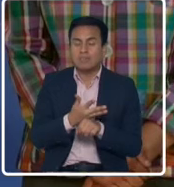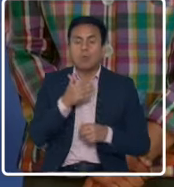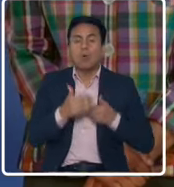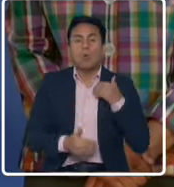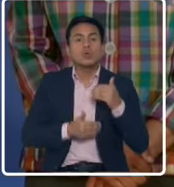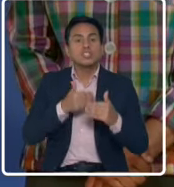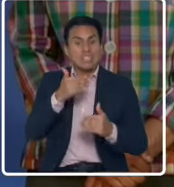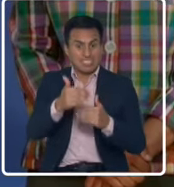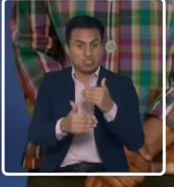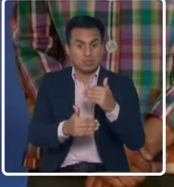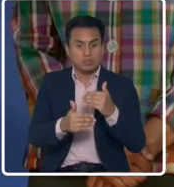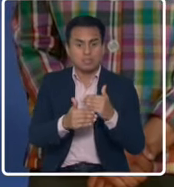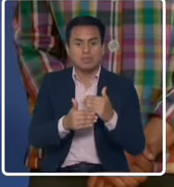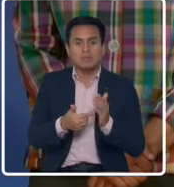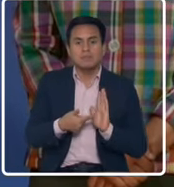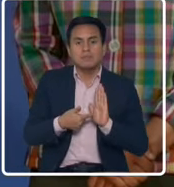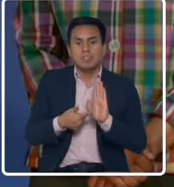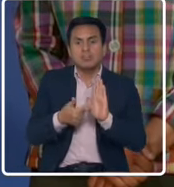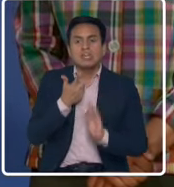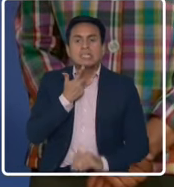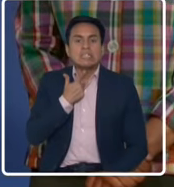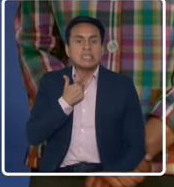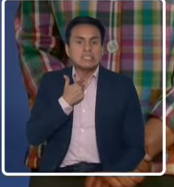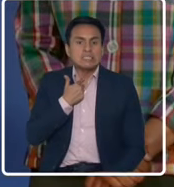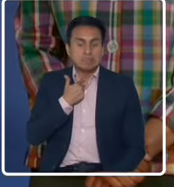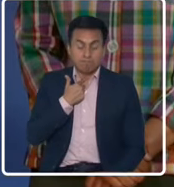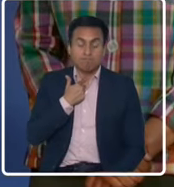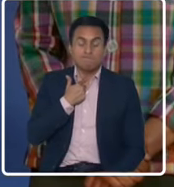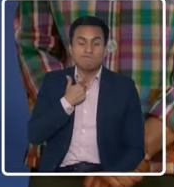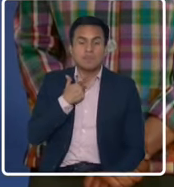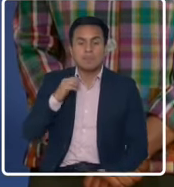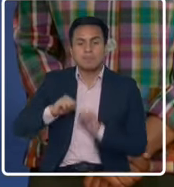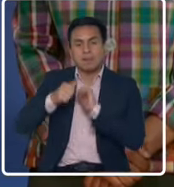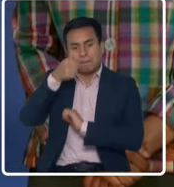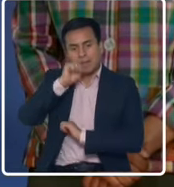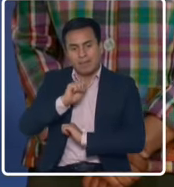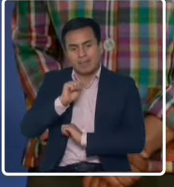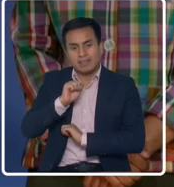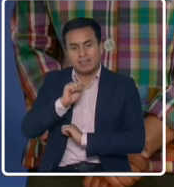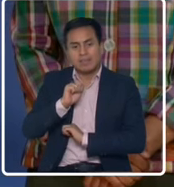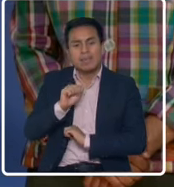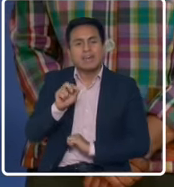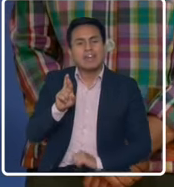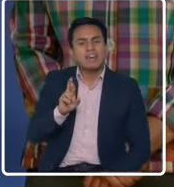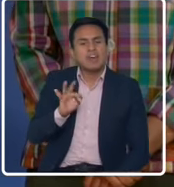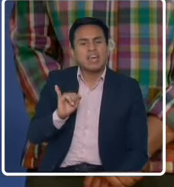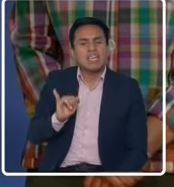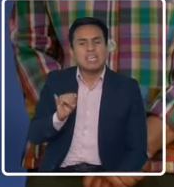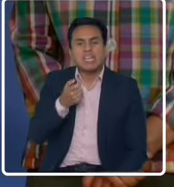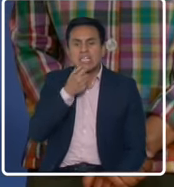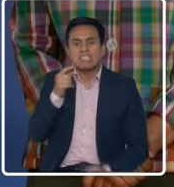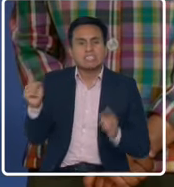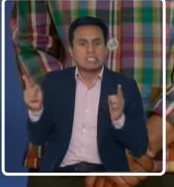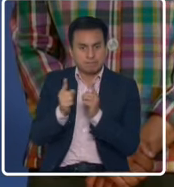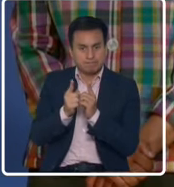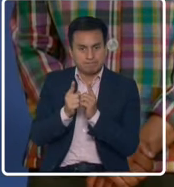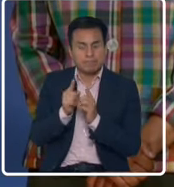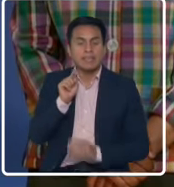un proceso de eh manifestación de interés por parte de los privados rfi en sus siglas en inglés